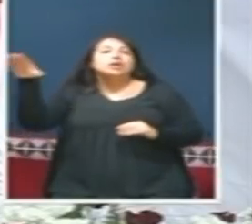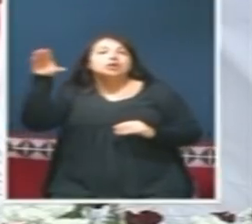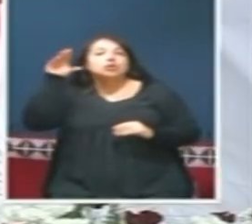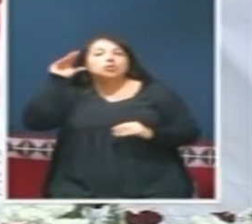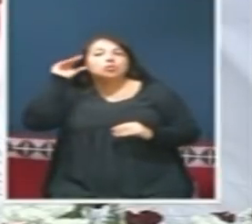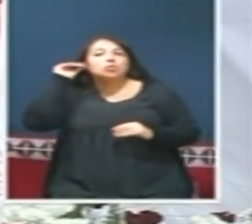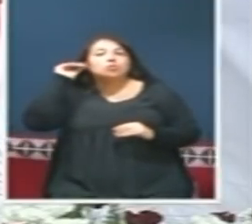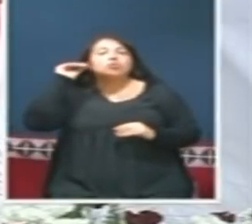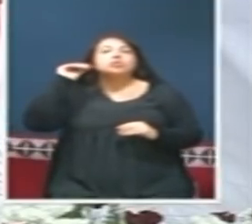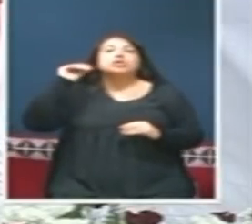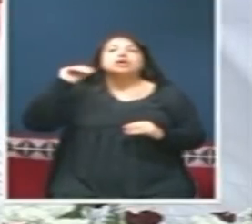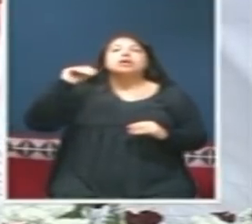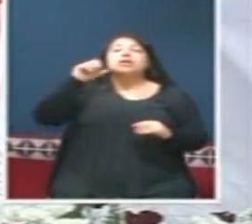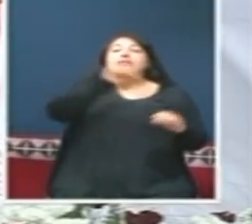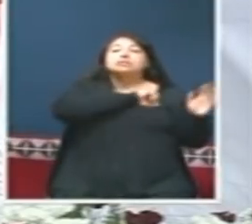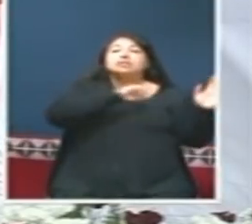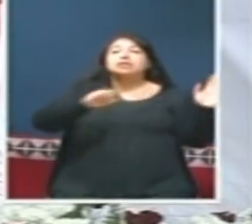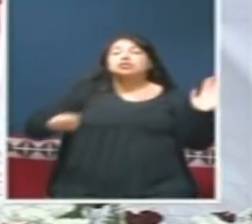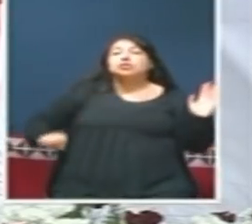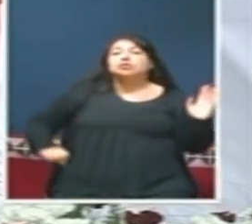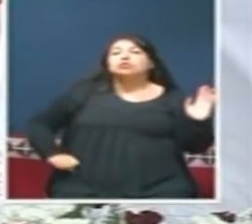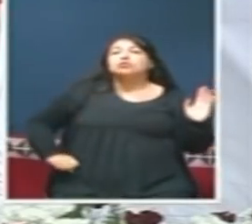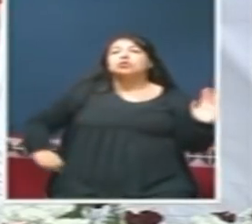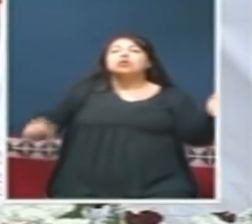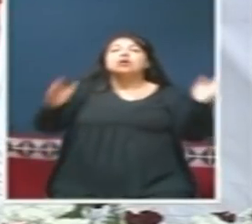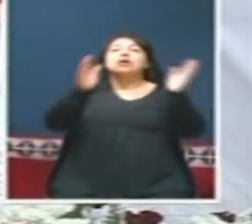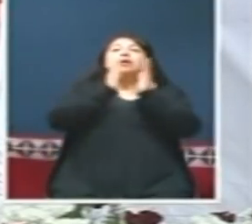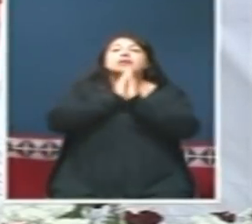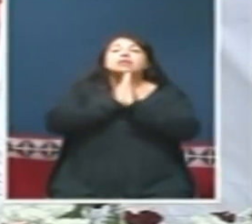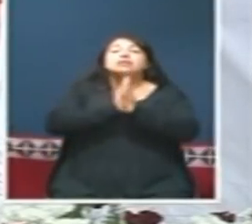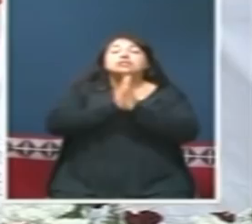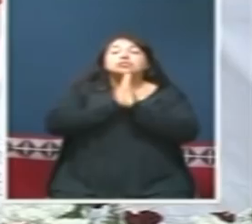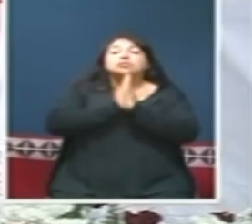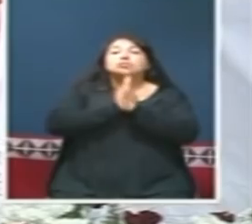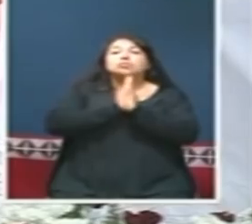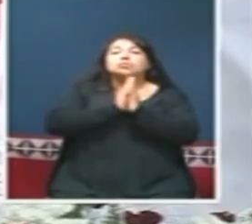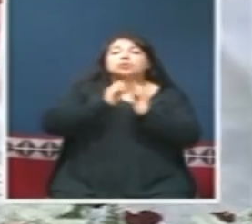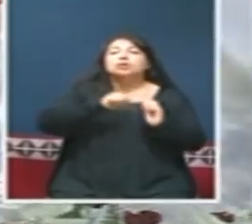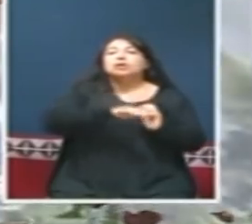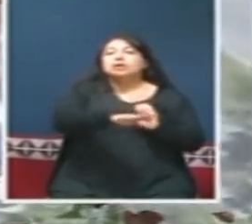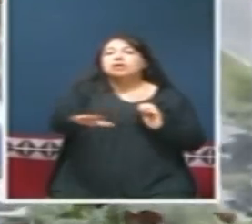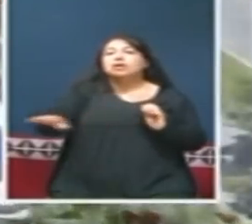Escucha, Señor, la oración de tu